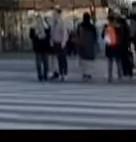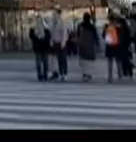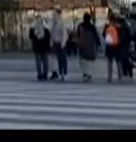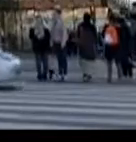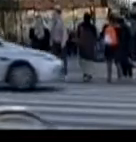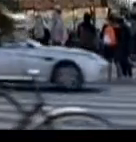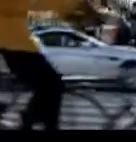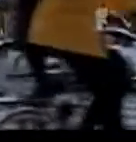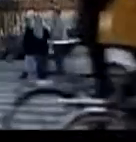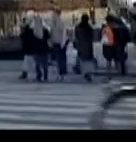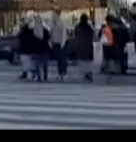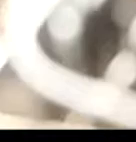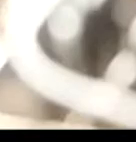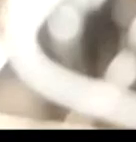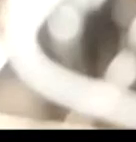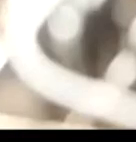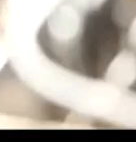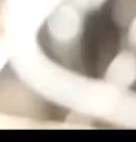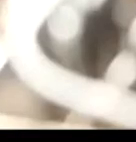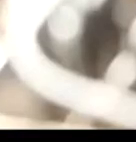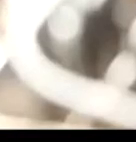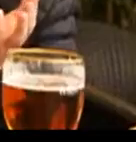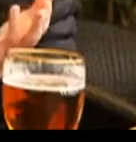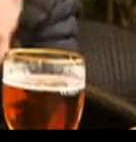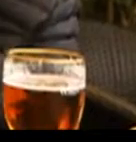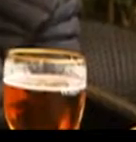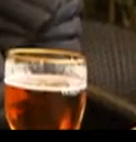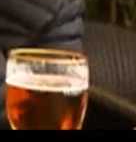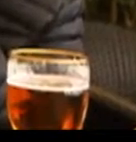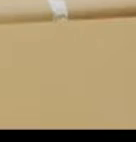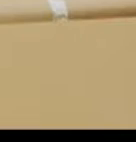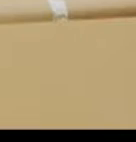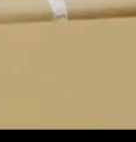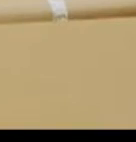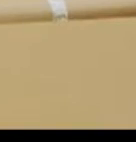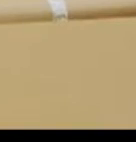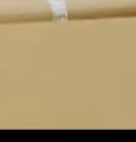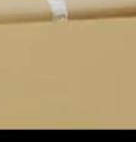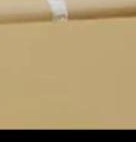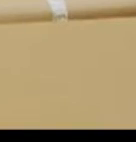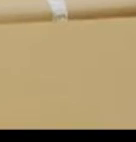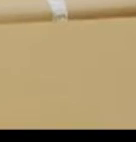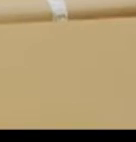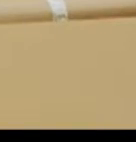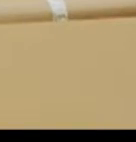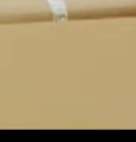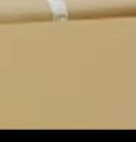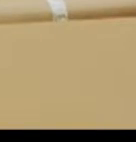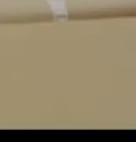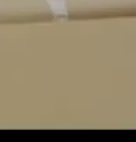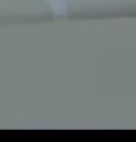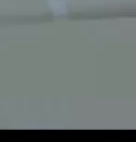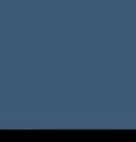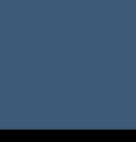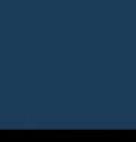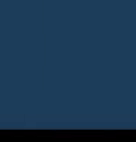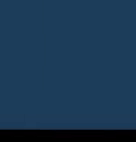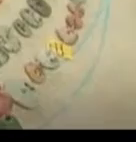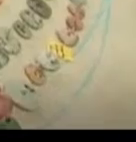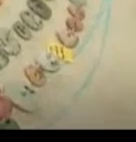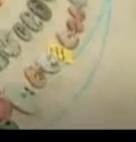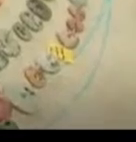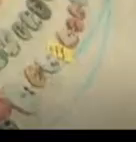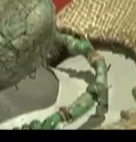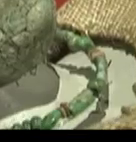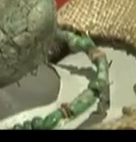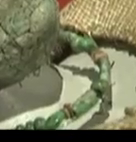Las prácticas profesionales en Dinamarca es el reportaje que nuestra colaboradora Elis de León nos presenta en el estudio.